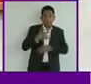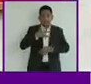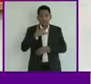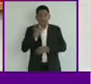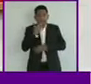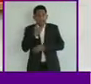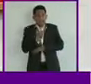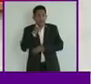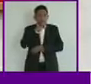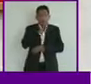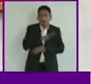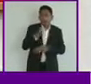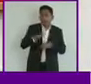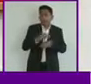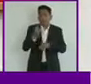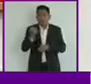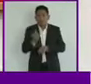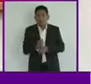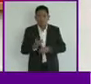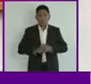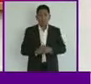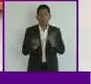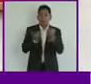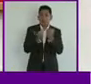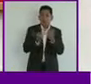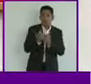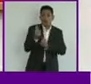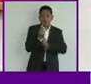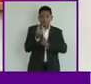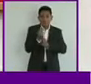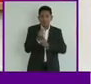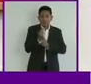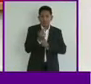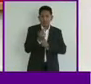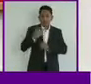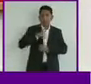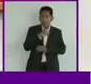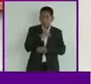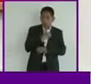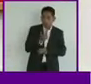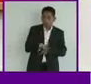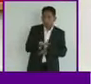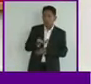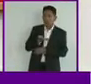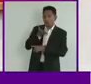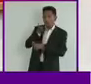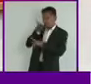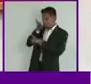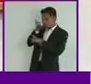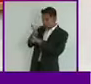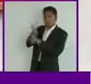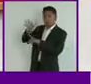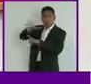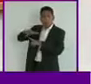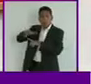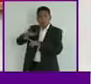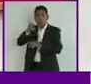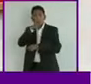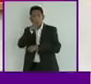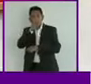que es muy importante el pensar también en los padres para que estos padres también puedan brindar un apoyo